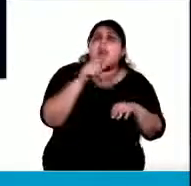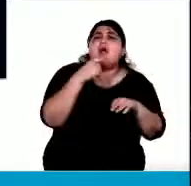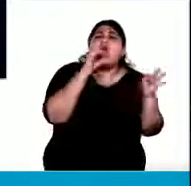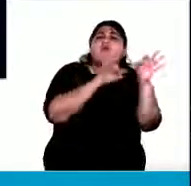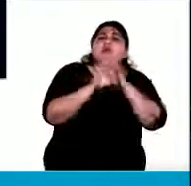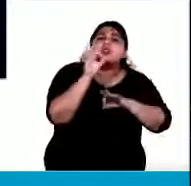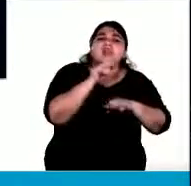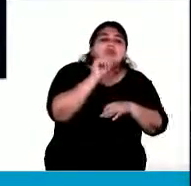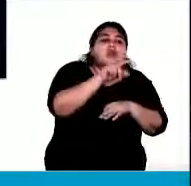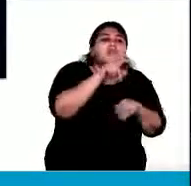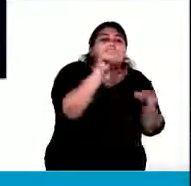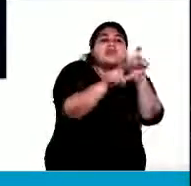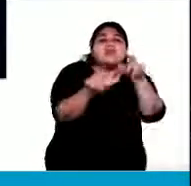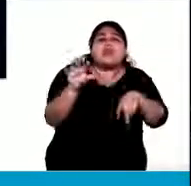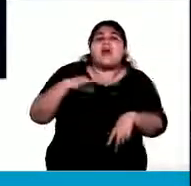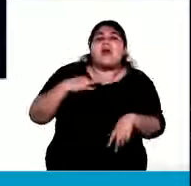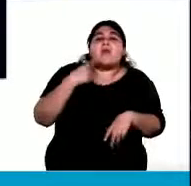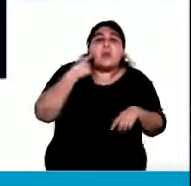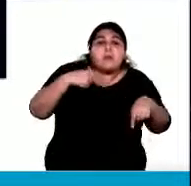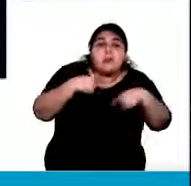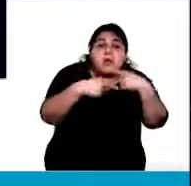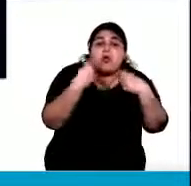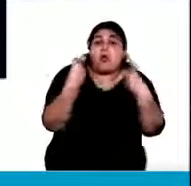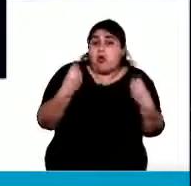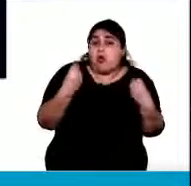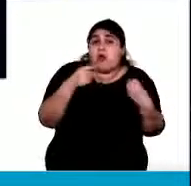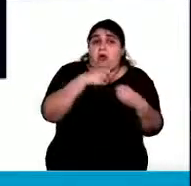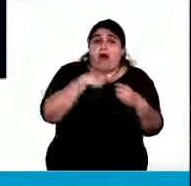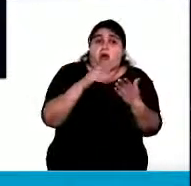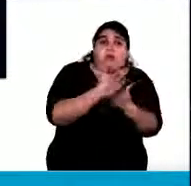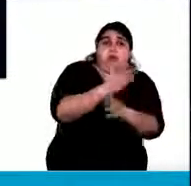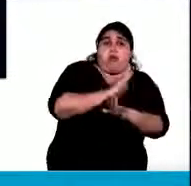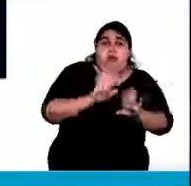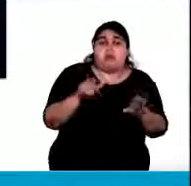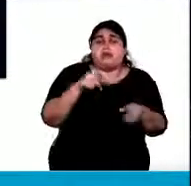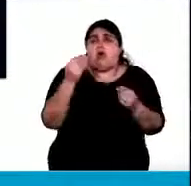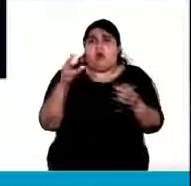vida que los incluya y que deje de excluirlo como hicieron ustedes durante los 4 años que gobernaron. Muchas gracias.